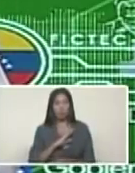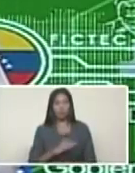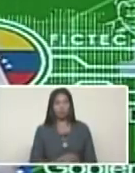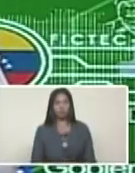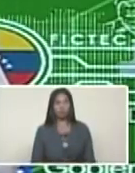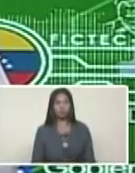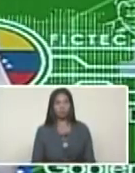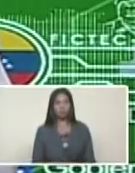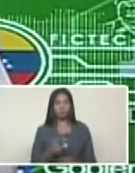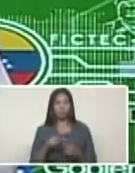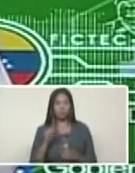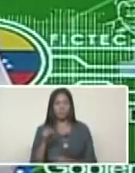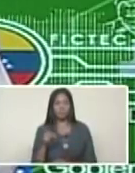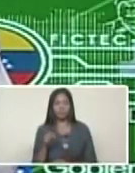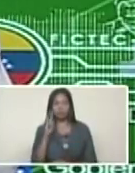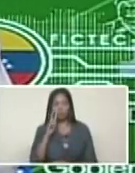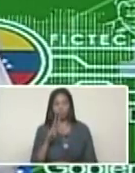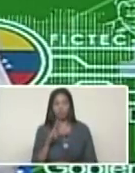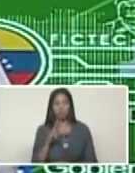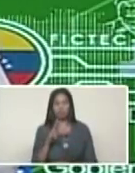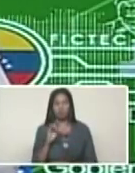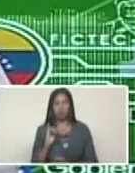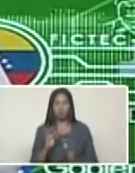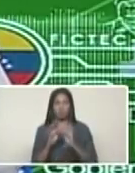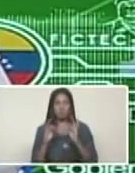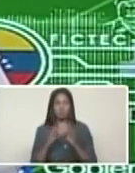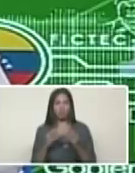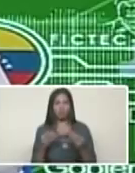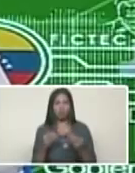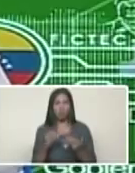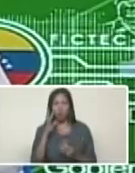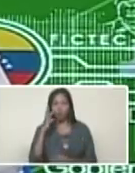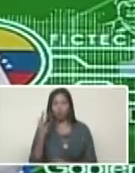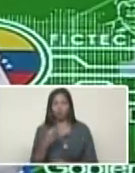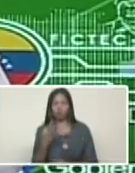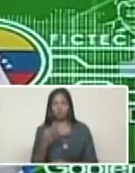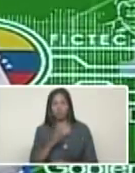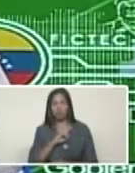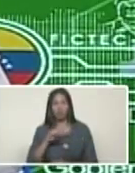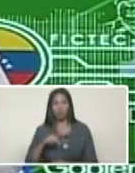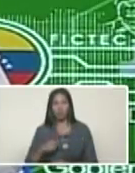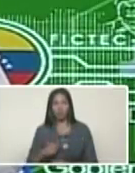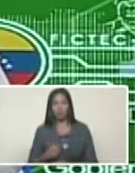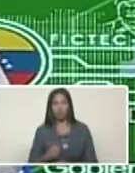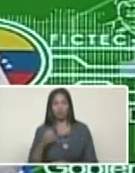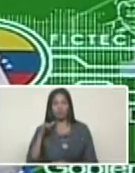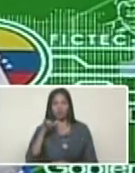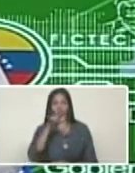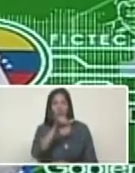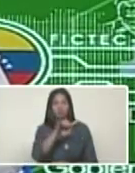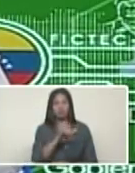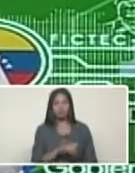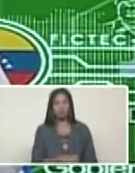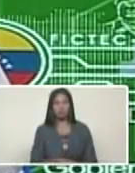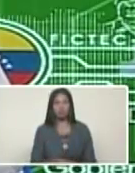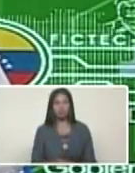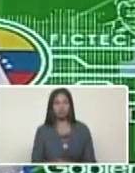Pero además, como ustedes pudieron ver con los oficiales de nuestra aviación militar